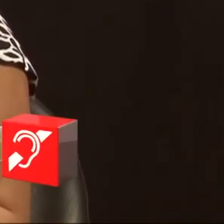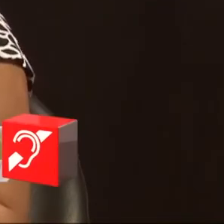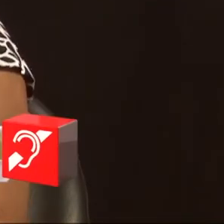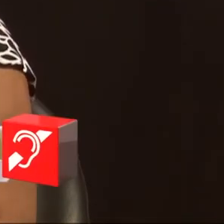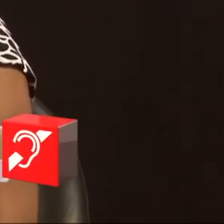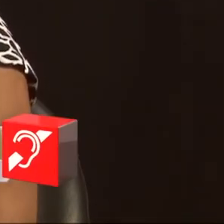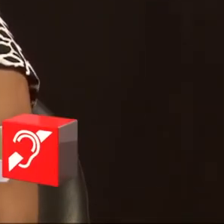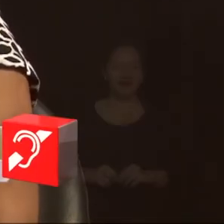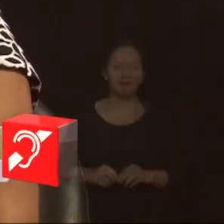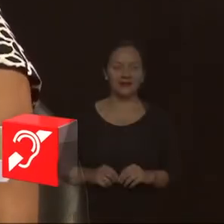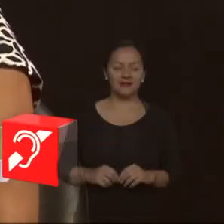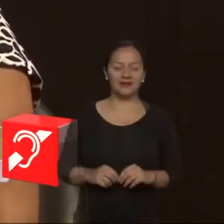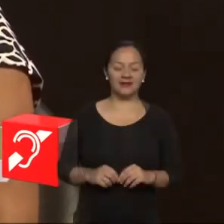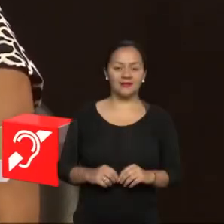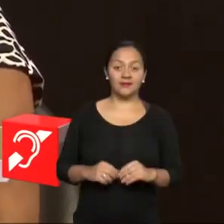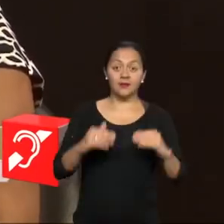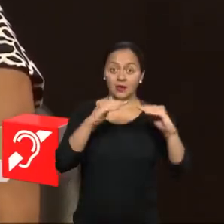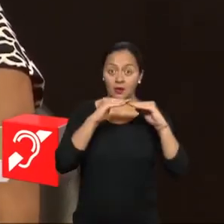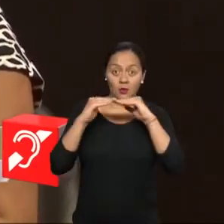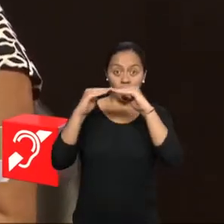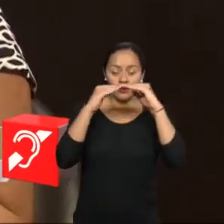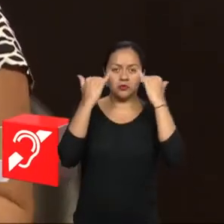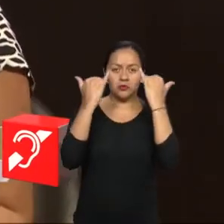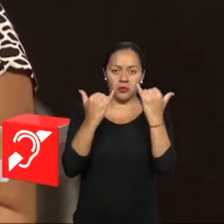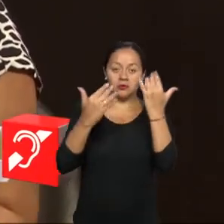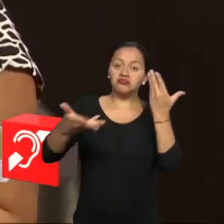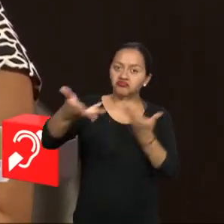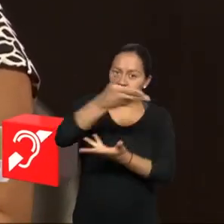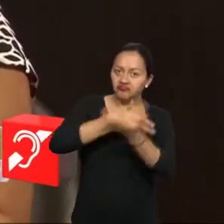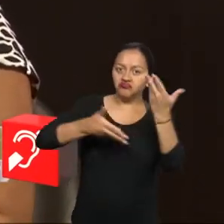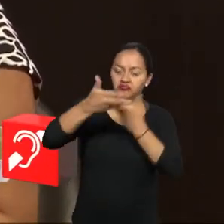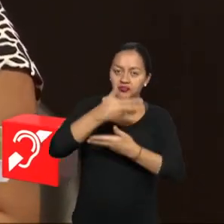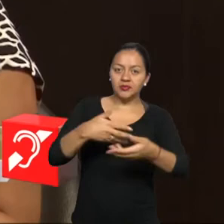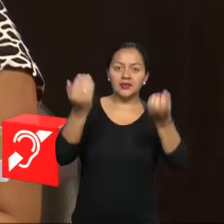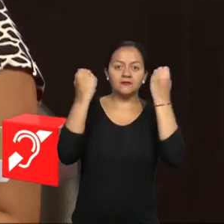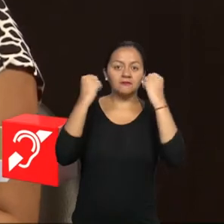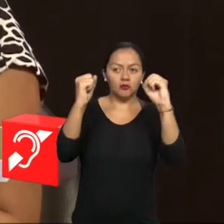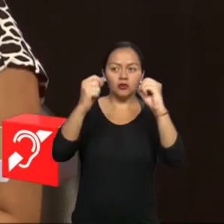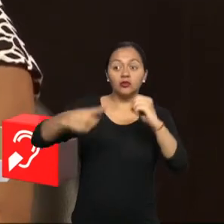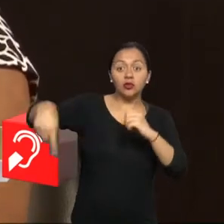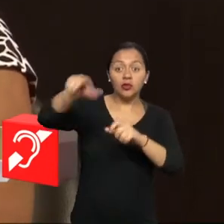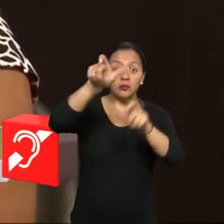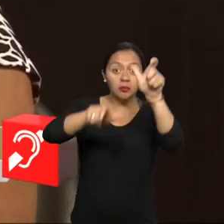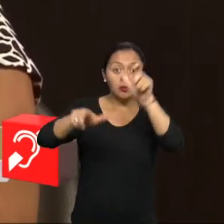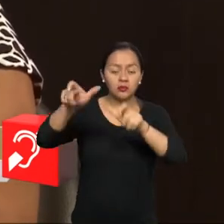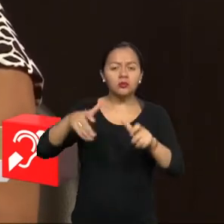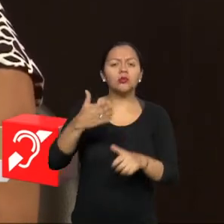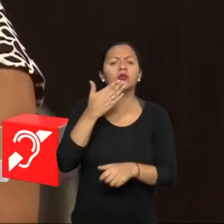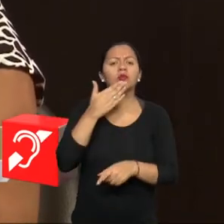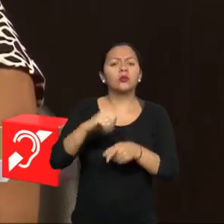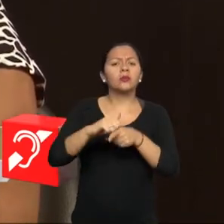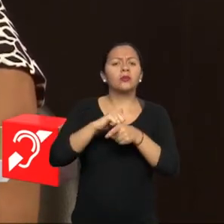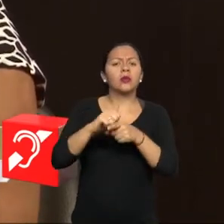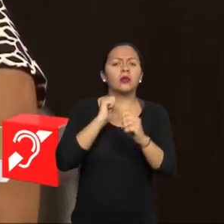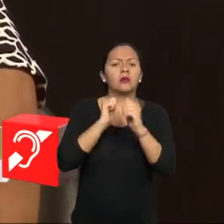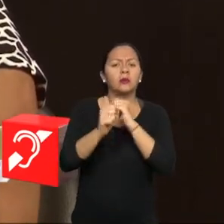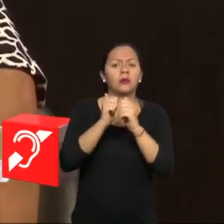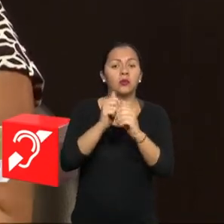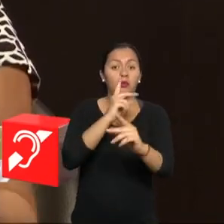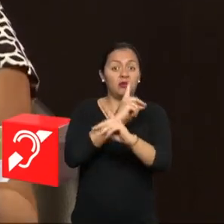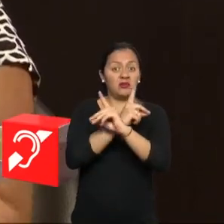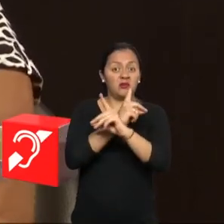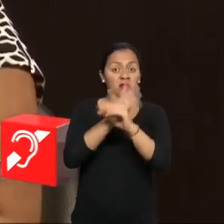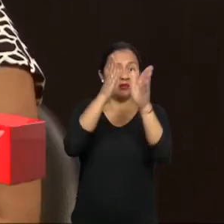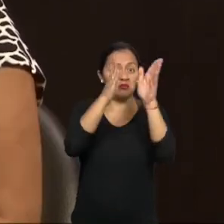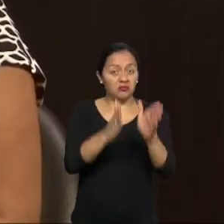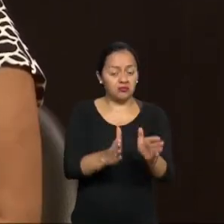En Construyendo Igualdad estamos conversando sobre los esfuerzos que se realizan desde la ciudadanía para fortalecer la práctica deportiva de personas con discapacidad.